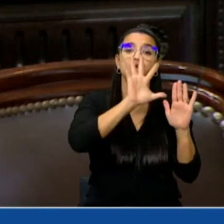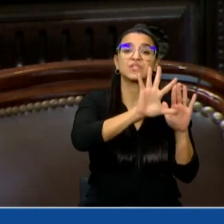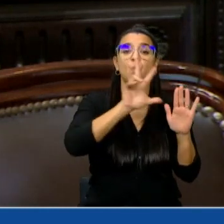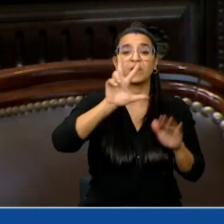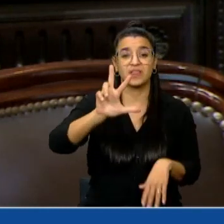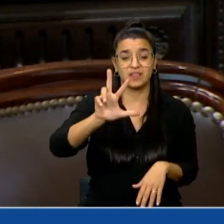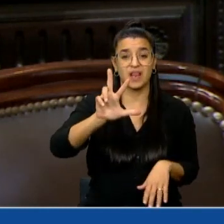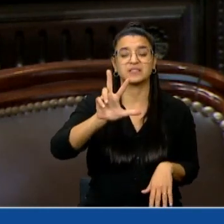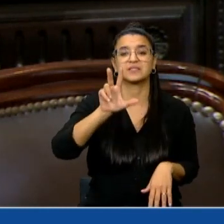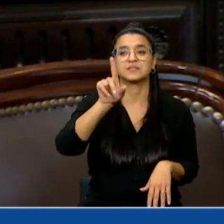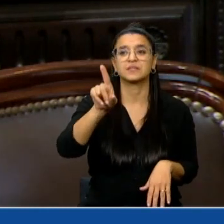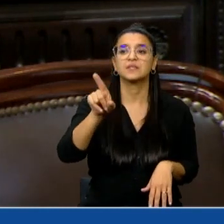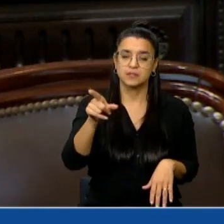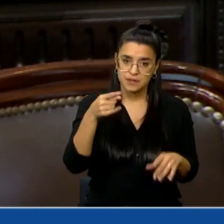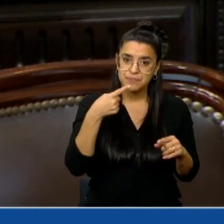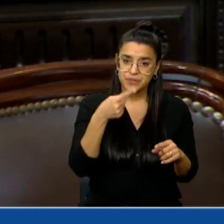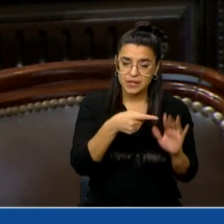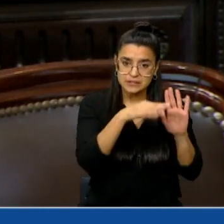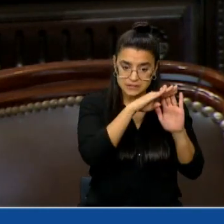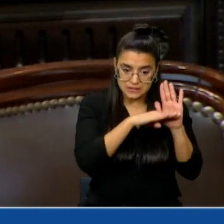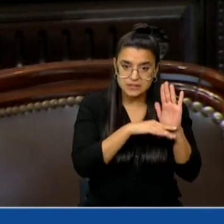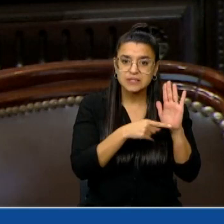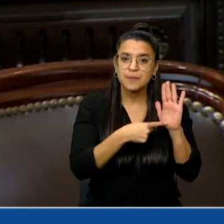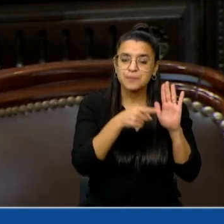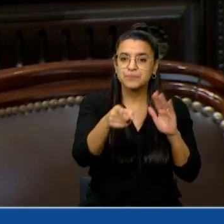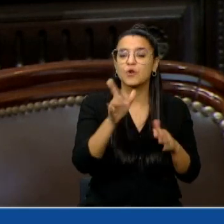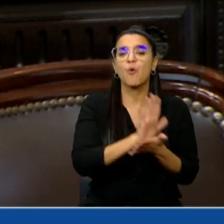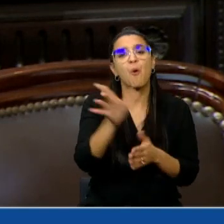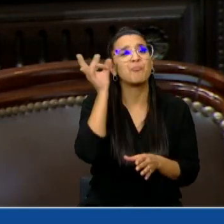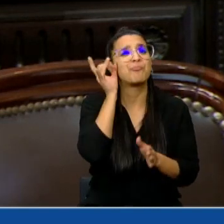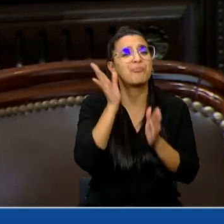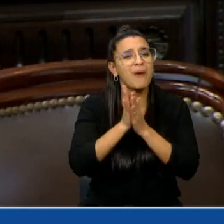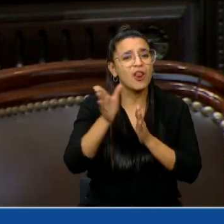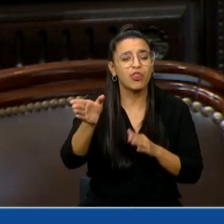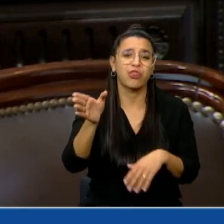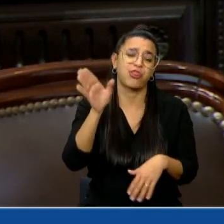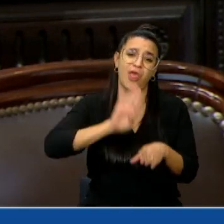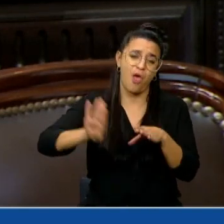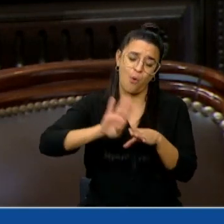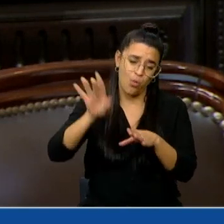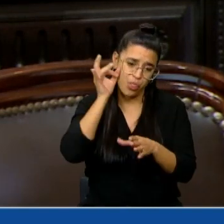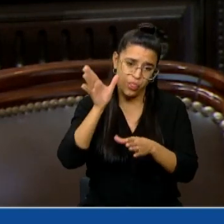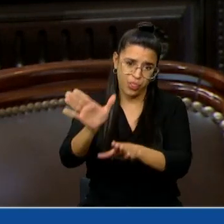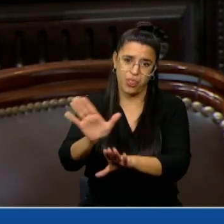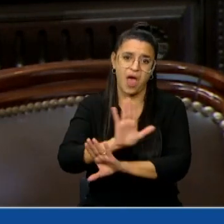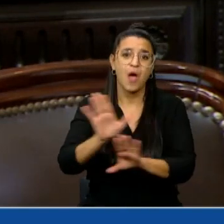53, se faculta a la condonación de las deudas que tengan los